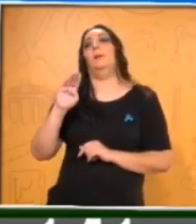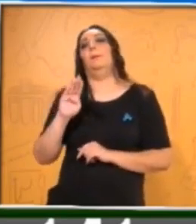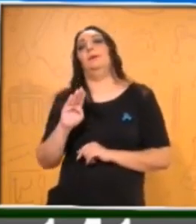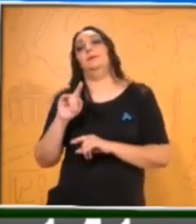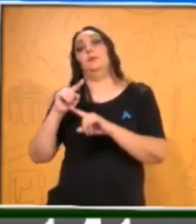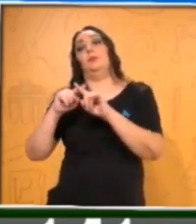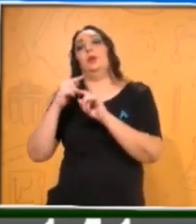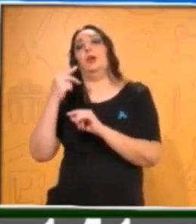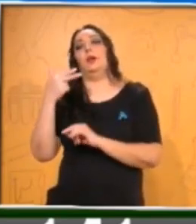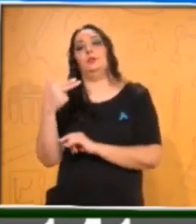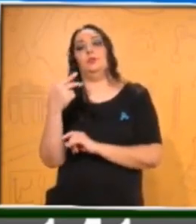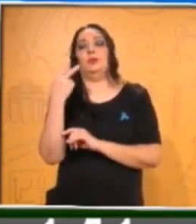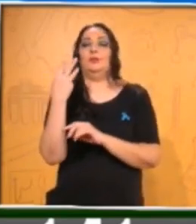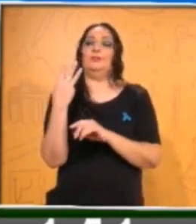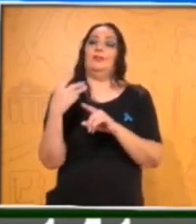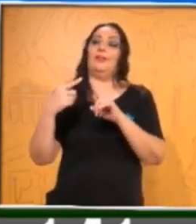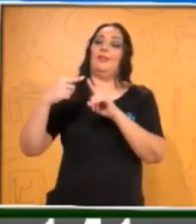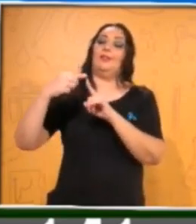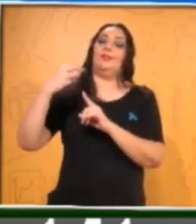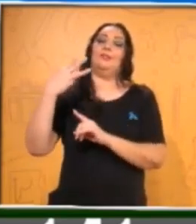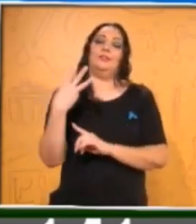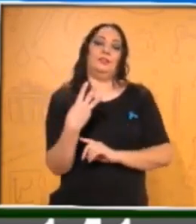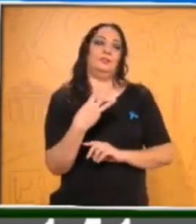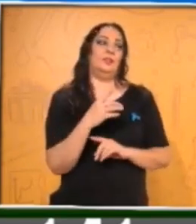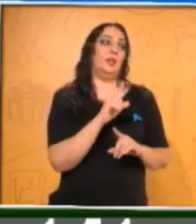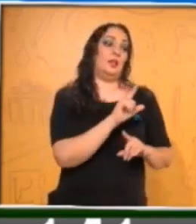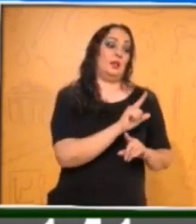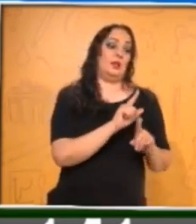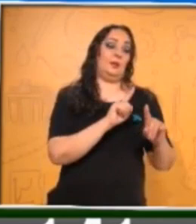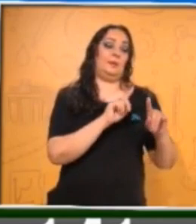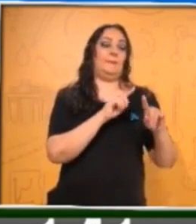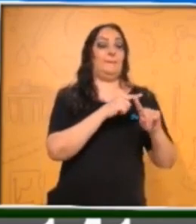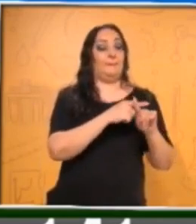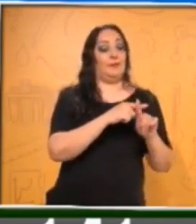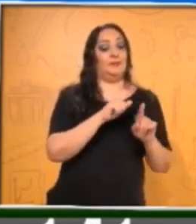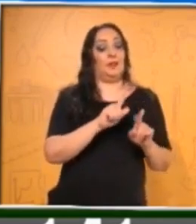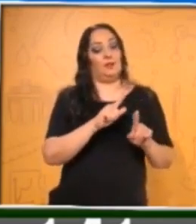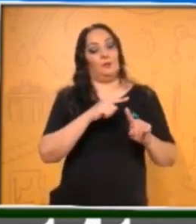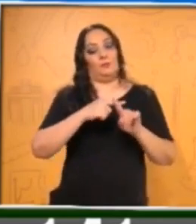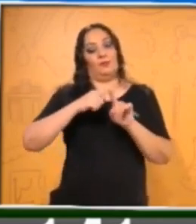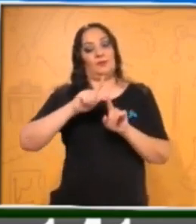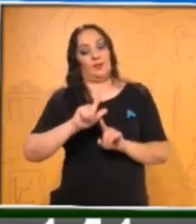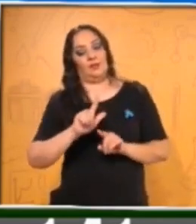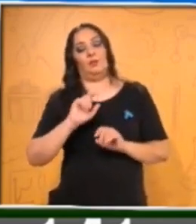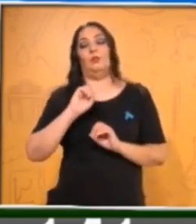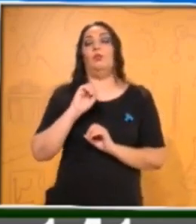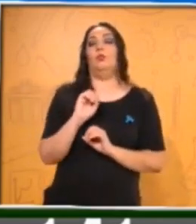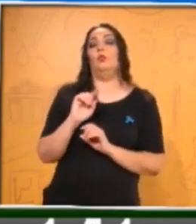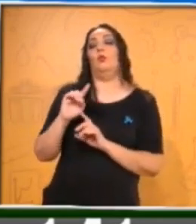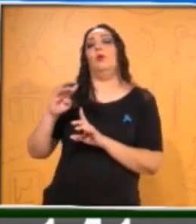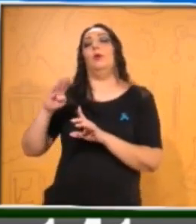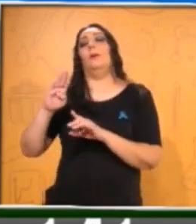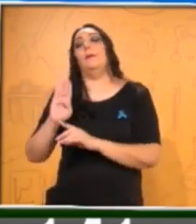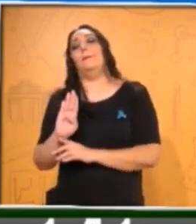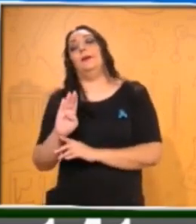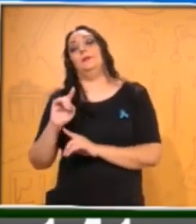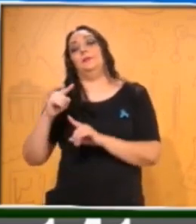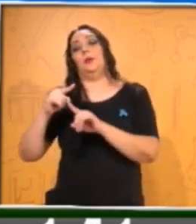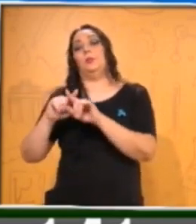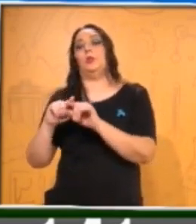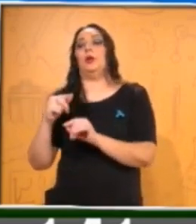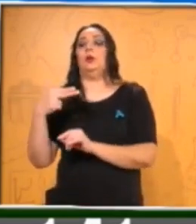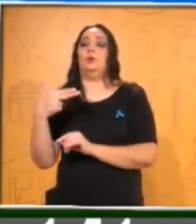3, circulito para lado más lado más lado más lado y cuadrado para base por altura entre